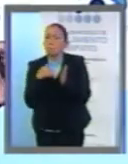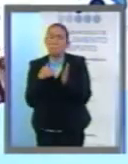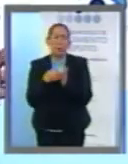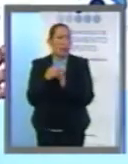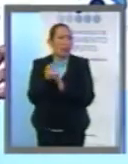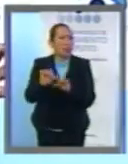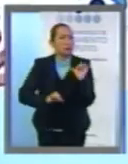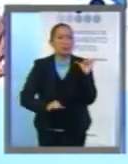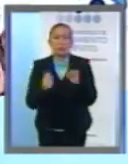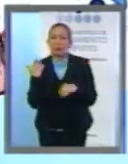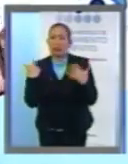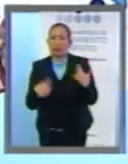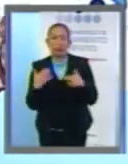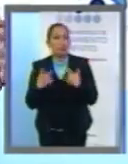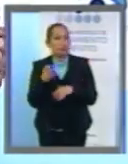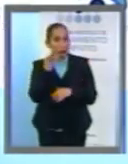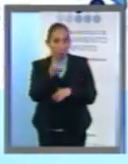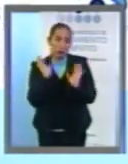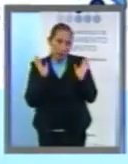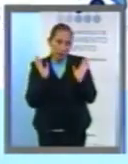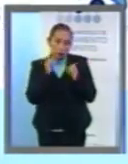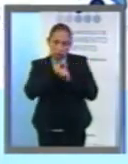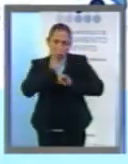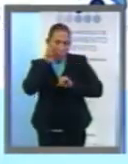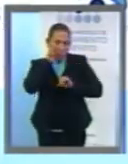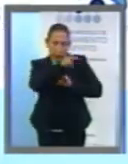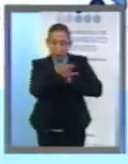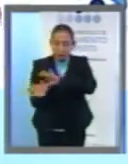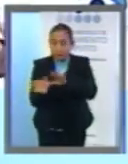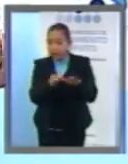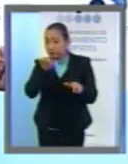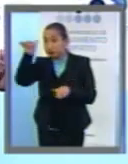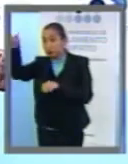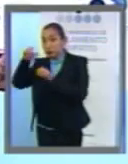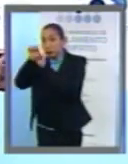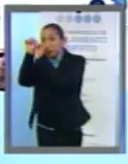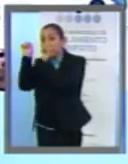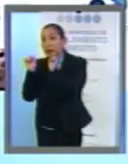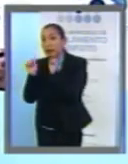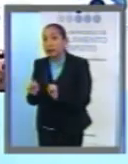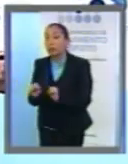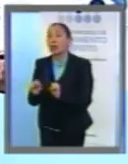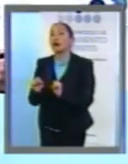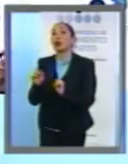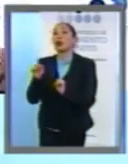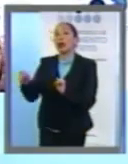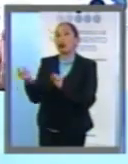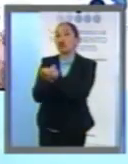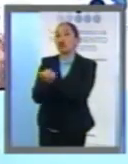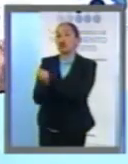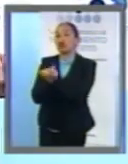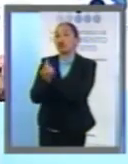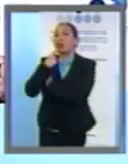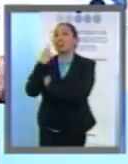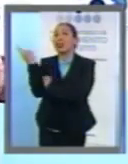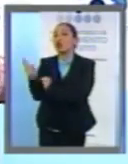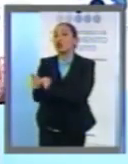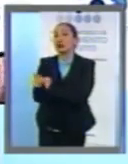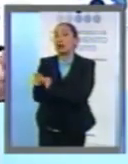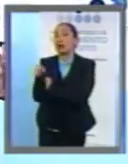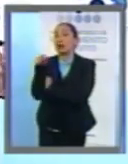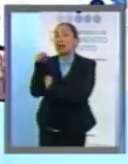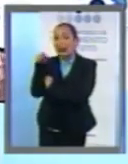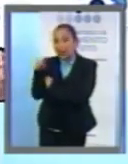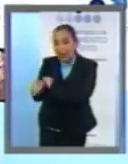de acciones. Esto es abierto. Y la otra parte se refiere al sistema electrónico de denuncias. Estas son